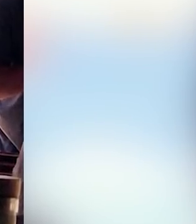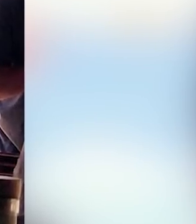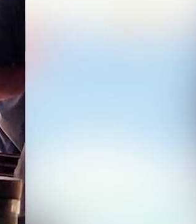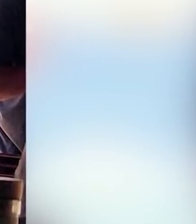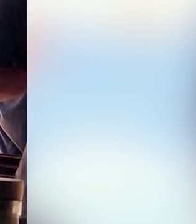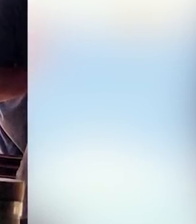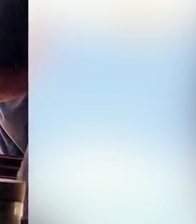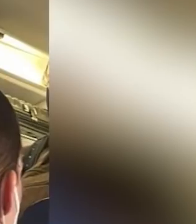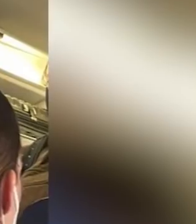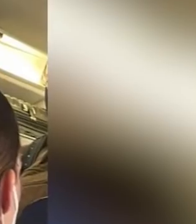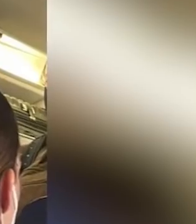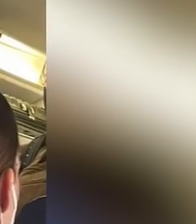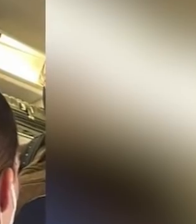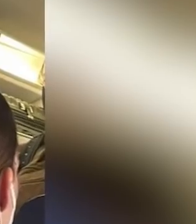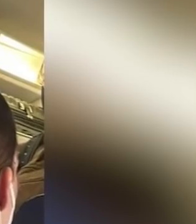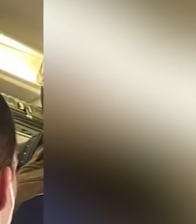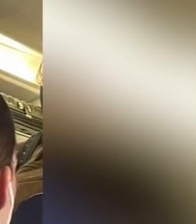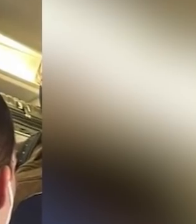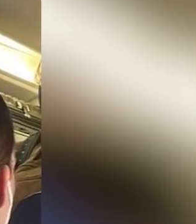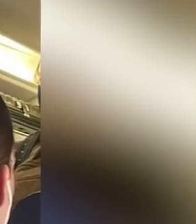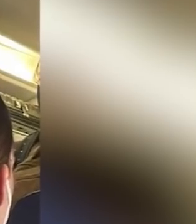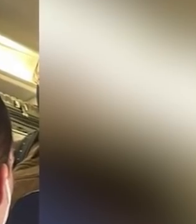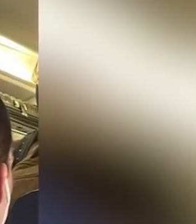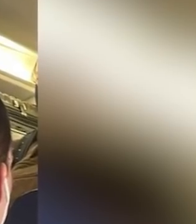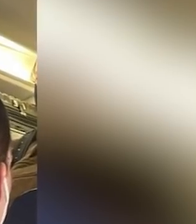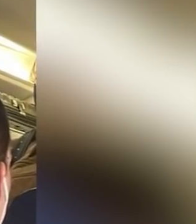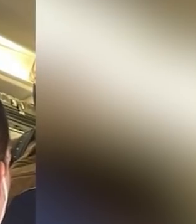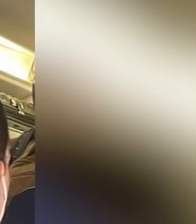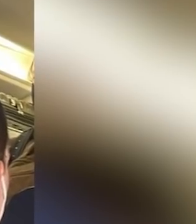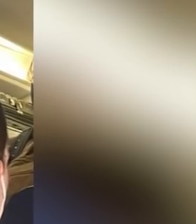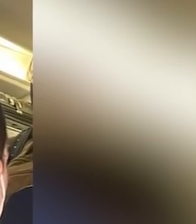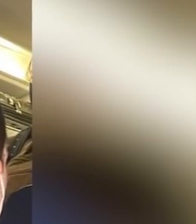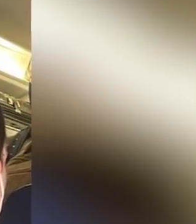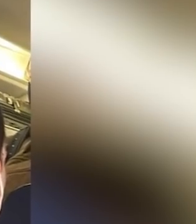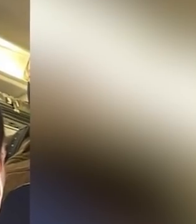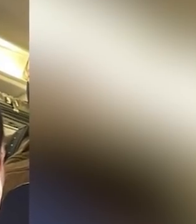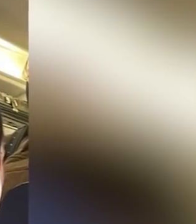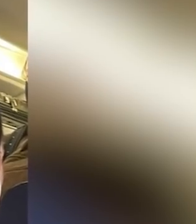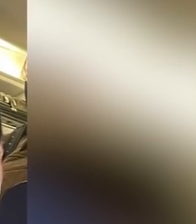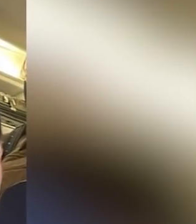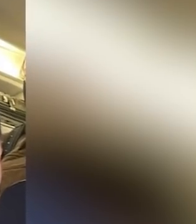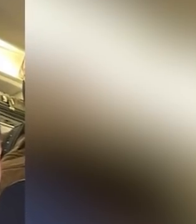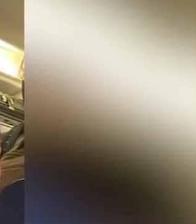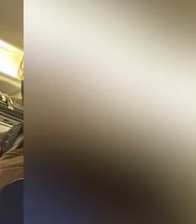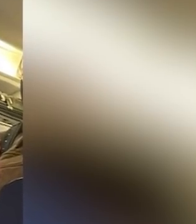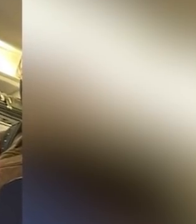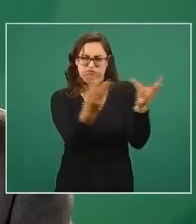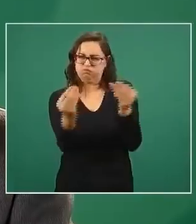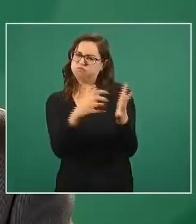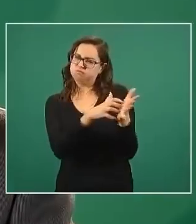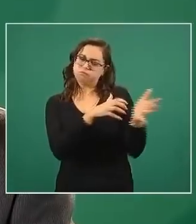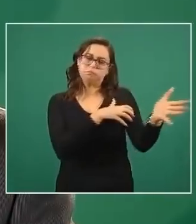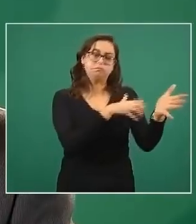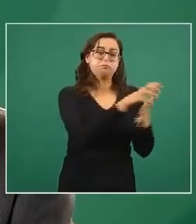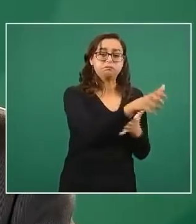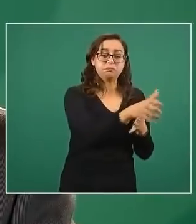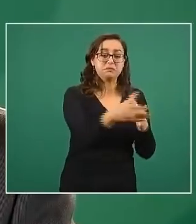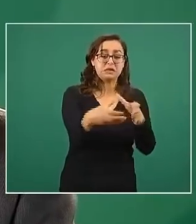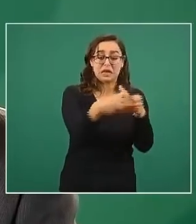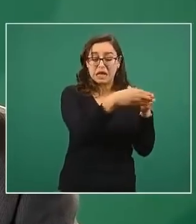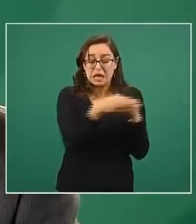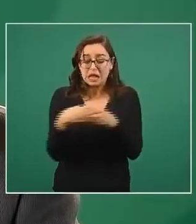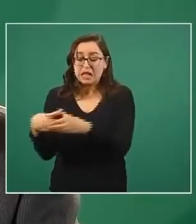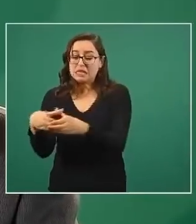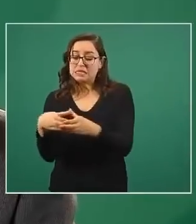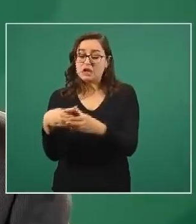había viajado a oaxaca por fin de año sin el uso adecuado del cubrebocas afirmó este martes 5 de enero durante conferencia